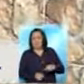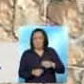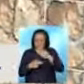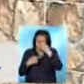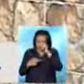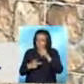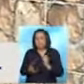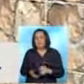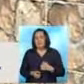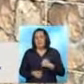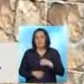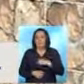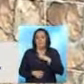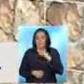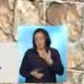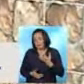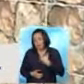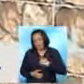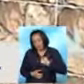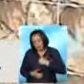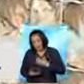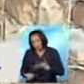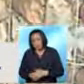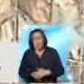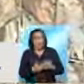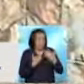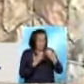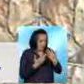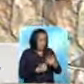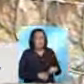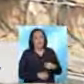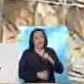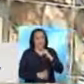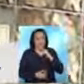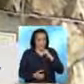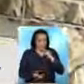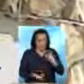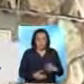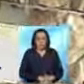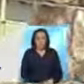noticia. Señora, nuestro más sentido pésame. Gracias, señorita.